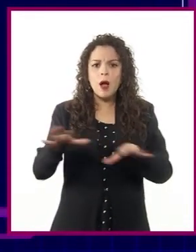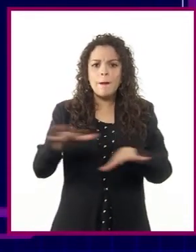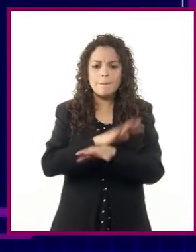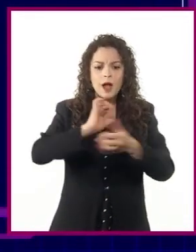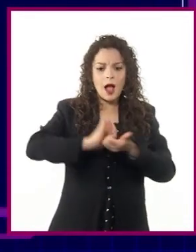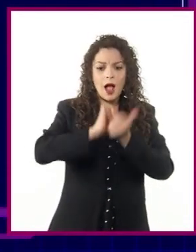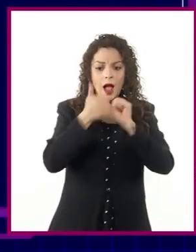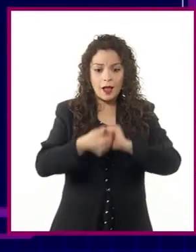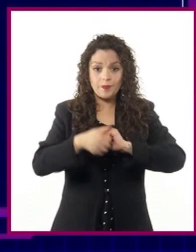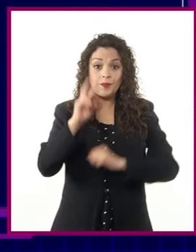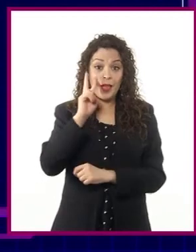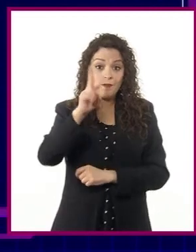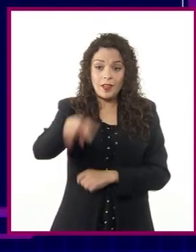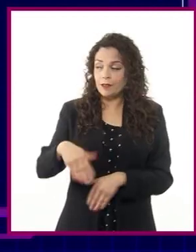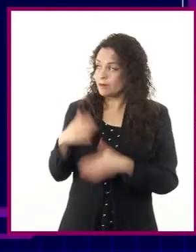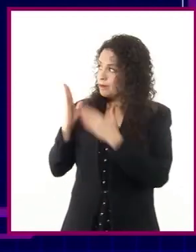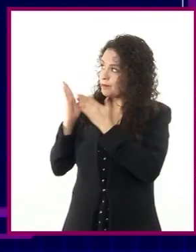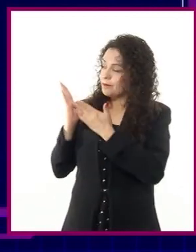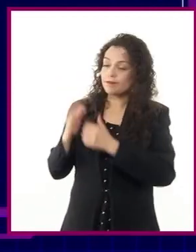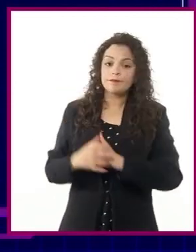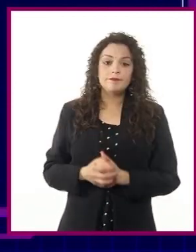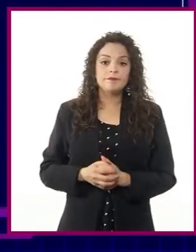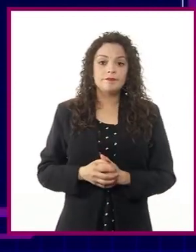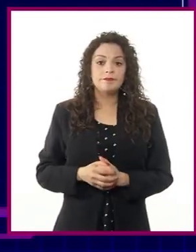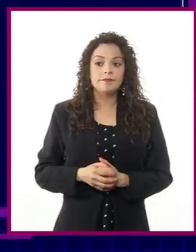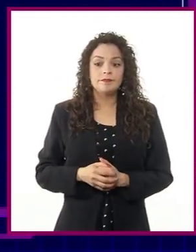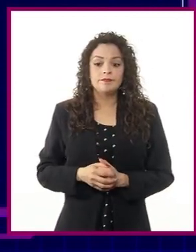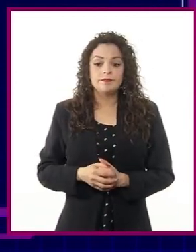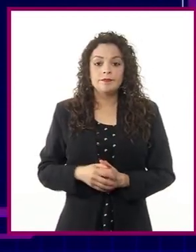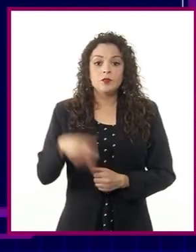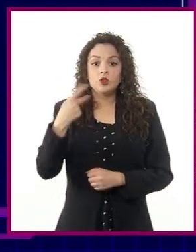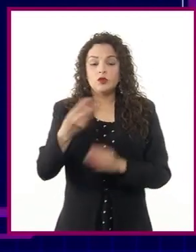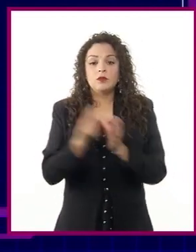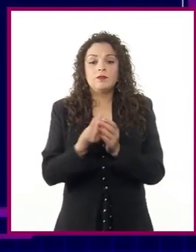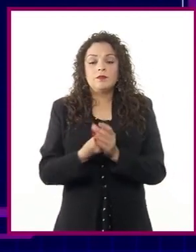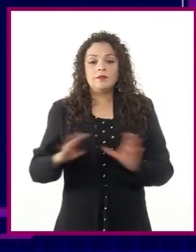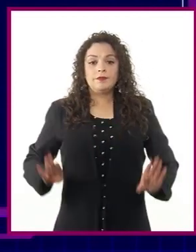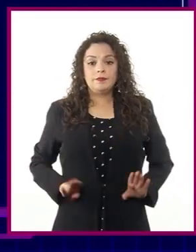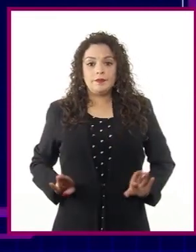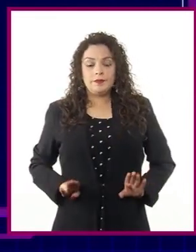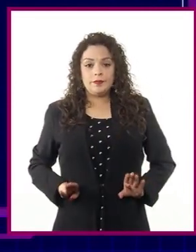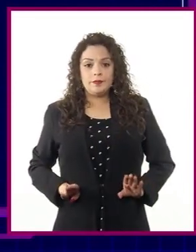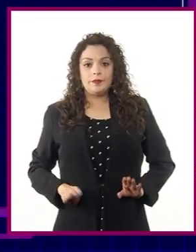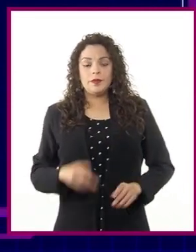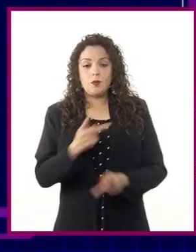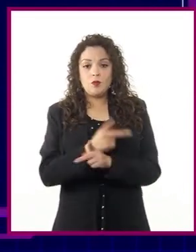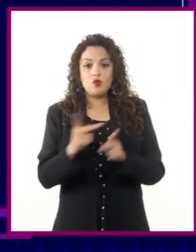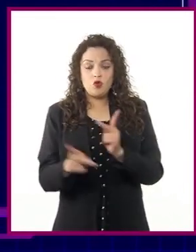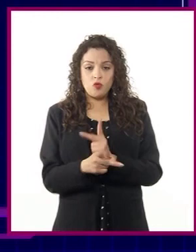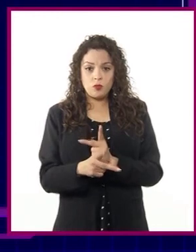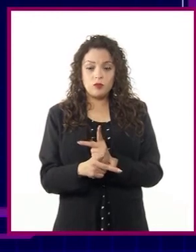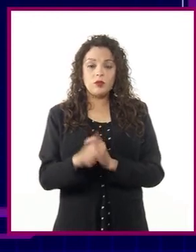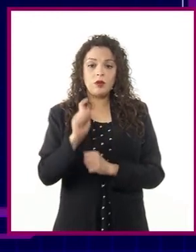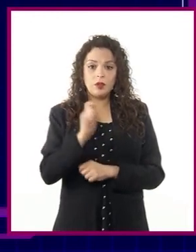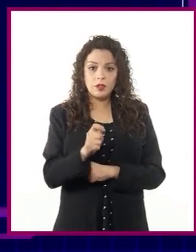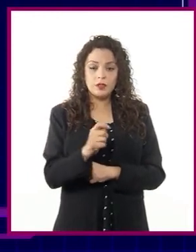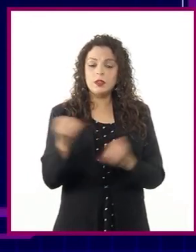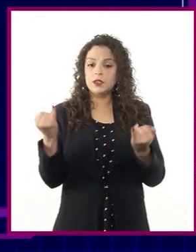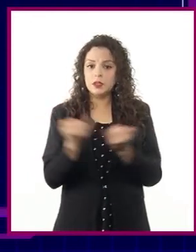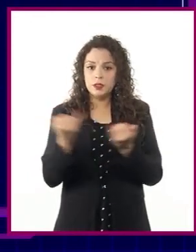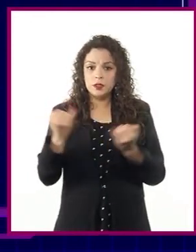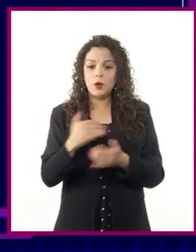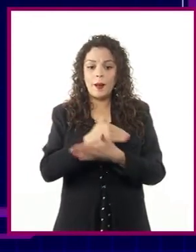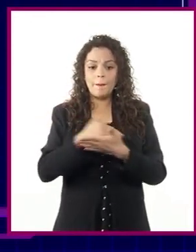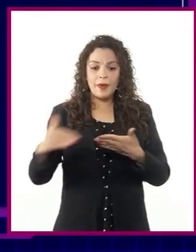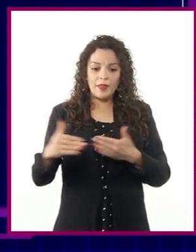hemos planteado una producción directa y también la propiedad de que el producto de los extremos es igual al producto de los